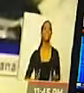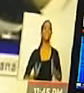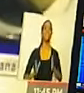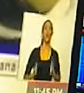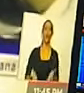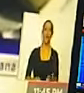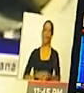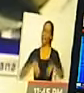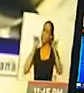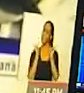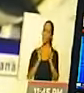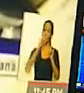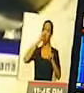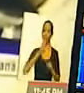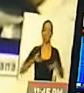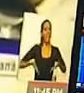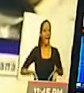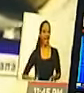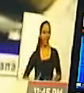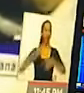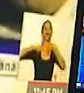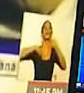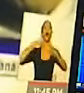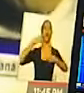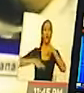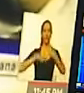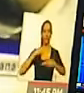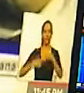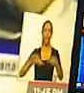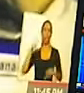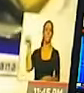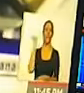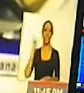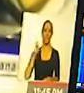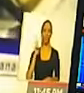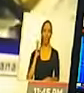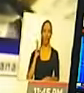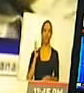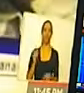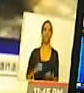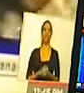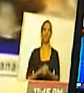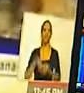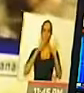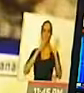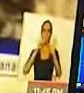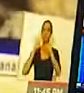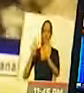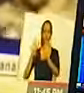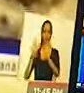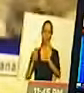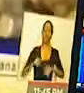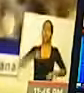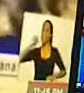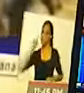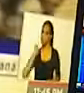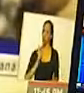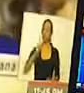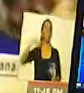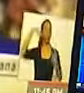mismo año en que nació la revolución en Venezuela, en el 99. Por eso soy chavista